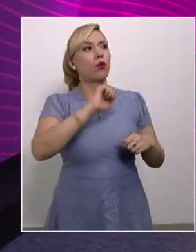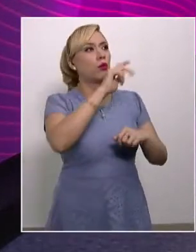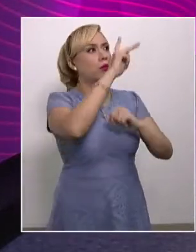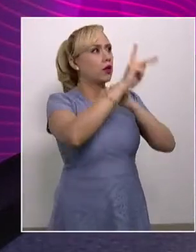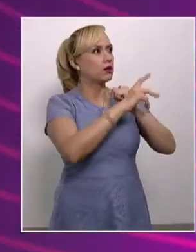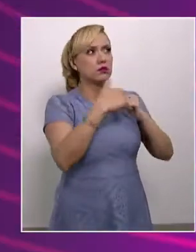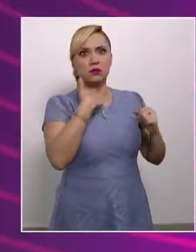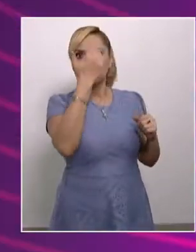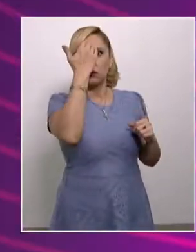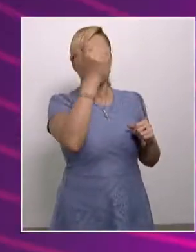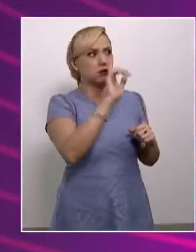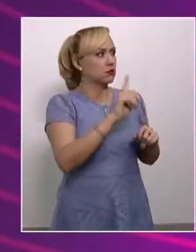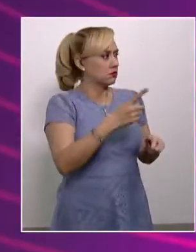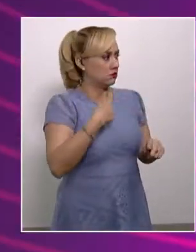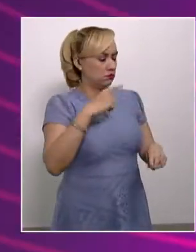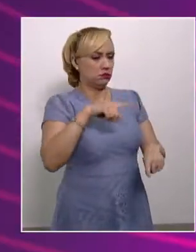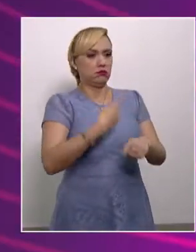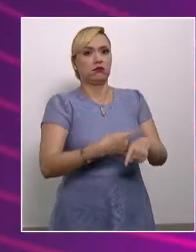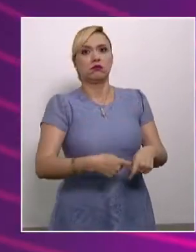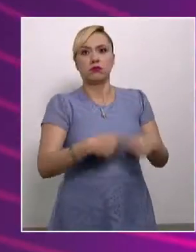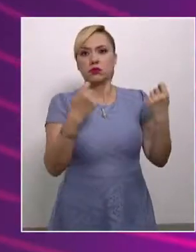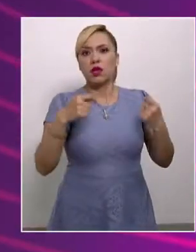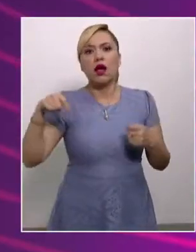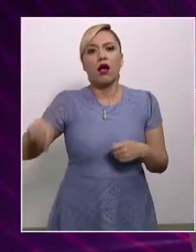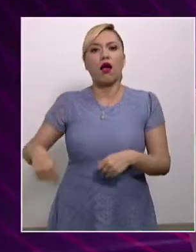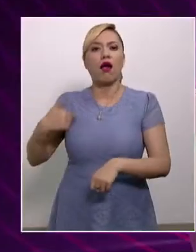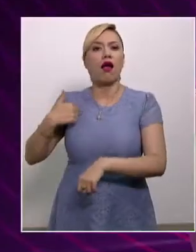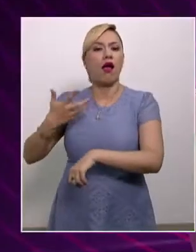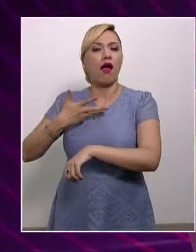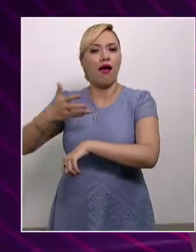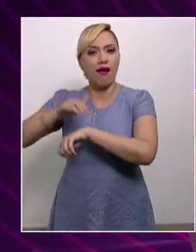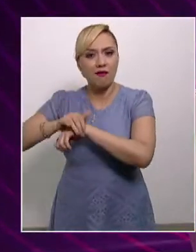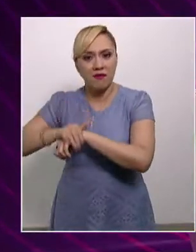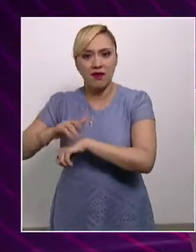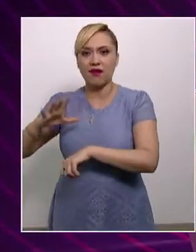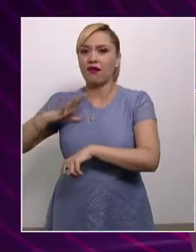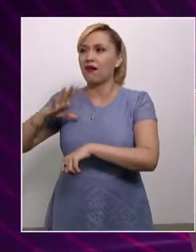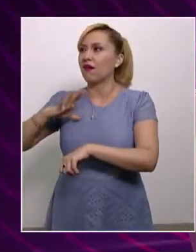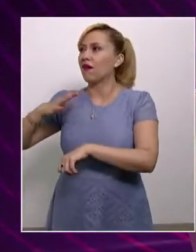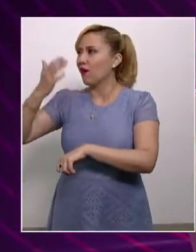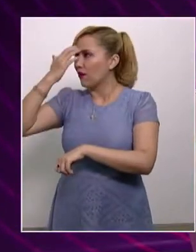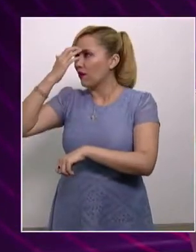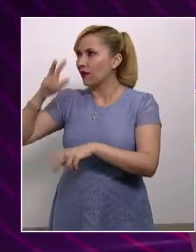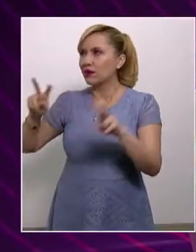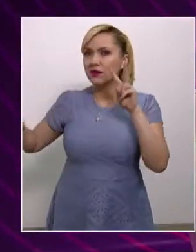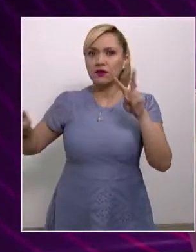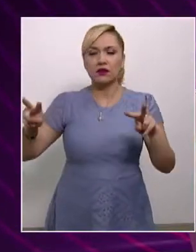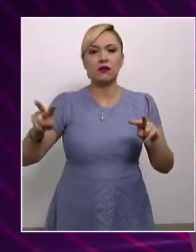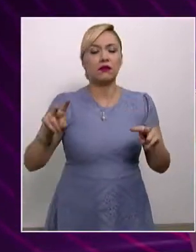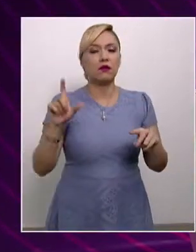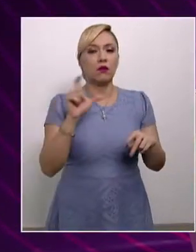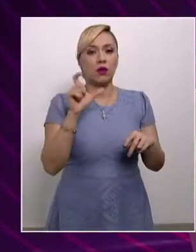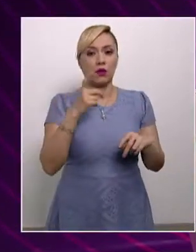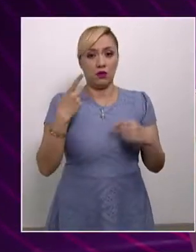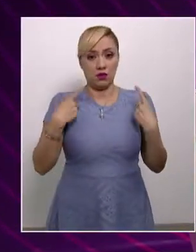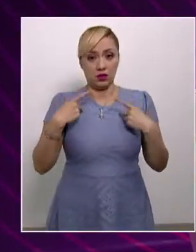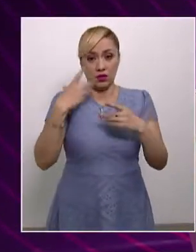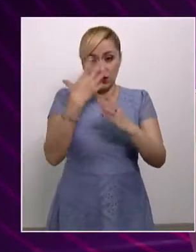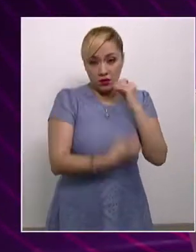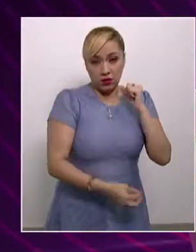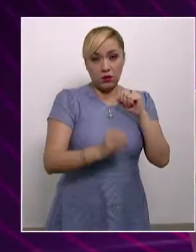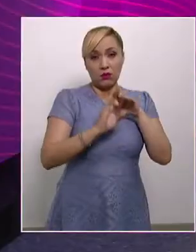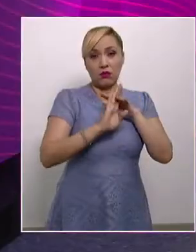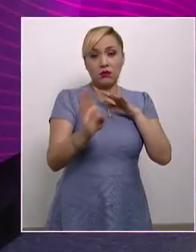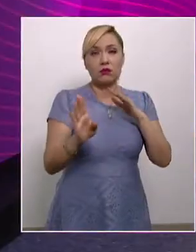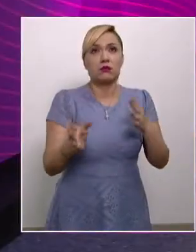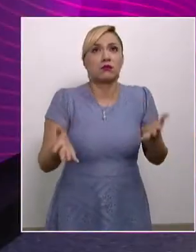barrio tengo a mi red familiar, tengo a mi red de amigos, es mi lugar, entonces tengo la red de contención. Un migrante lo primero que pierde, o una persona desplazada, lo primero que